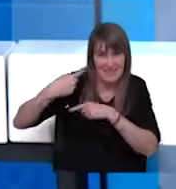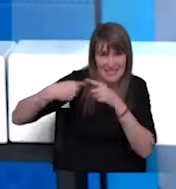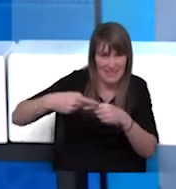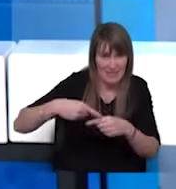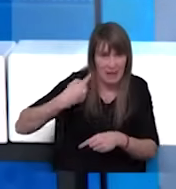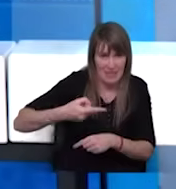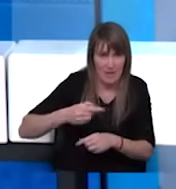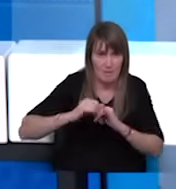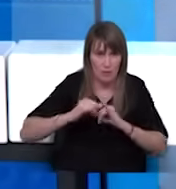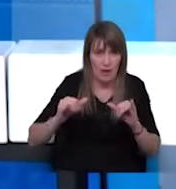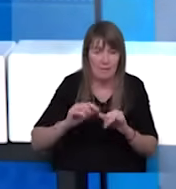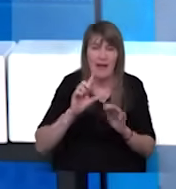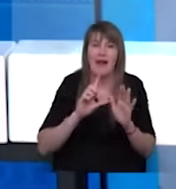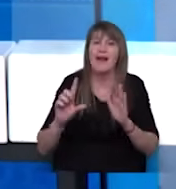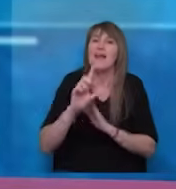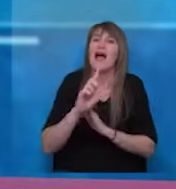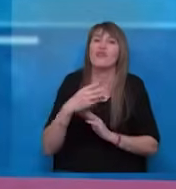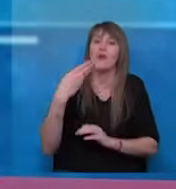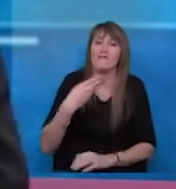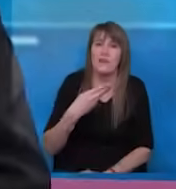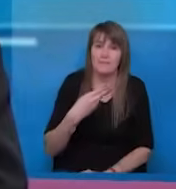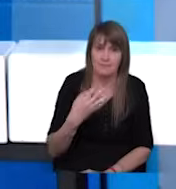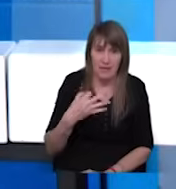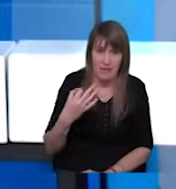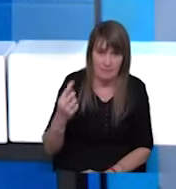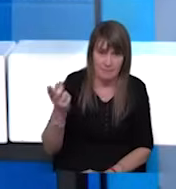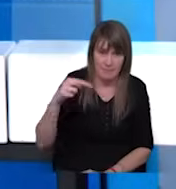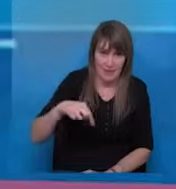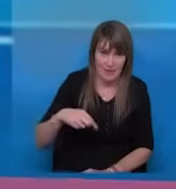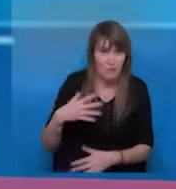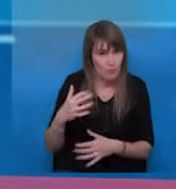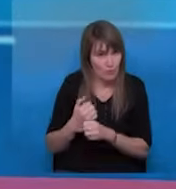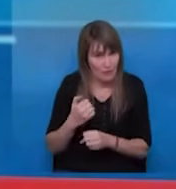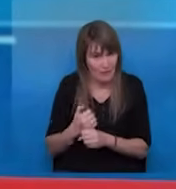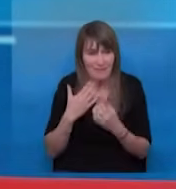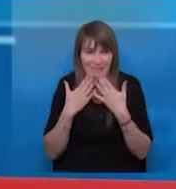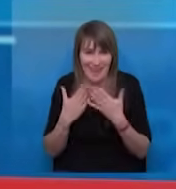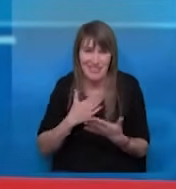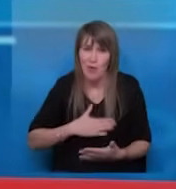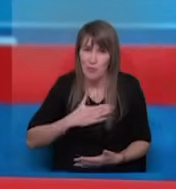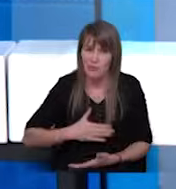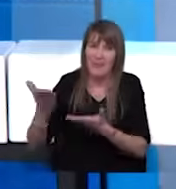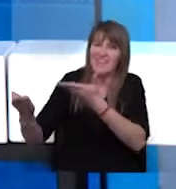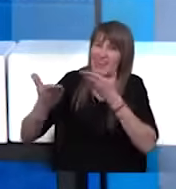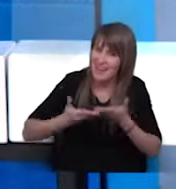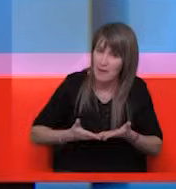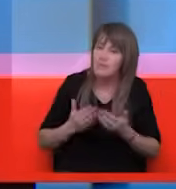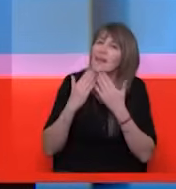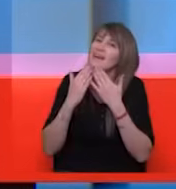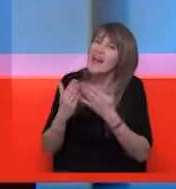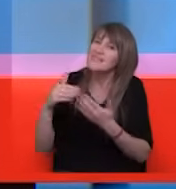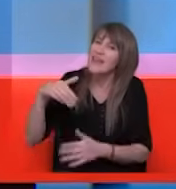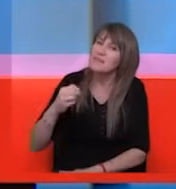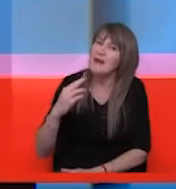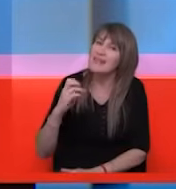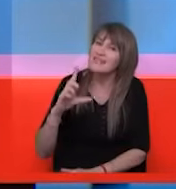compartir en Lado B aquí. ¿Te parece, Antonio? Me parece. Gracias bien. También por estar acá y por el laburo, ¿eh? Un gusto, como siempre, tenerte por acá. Gracias, Marcelo. Te